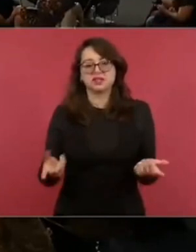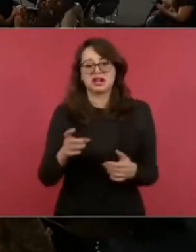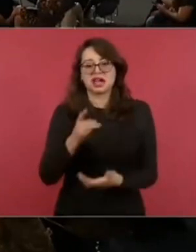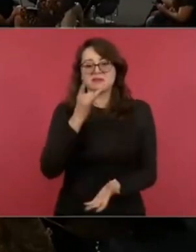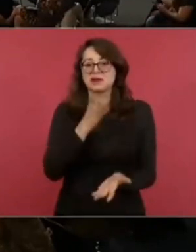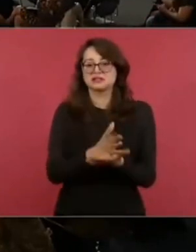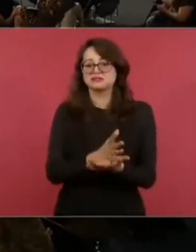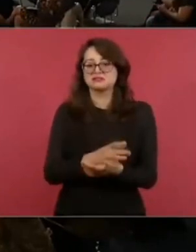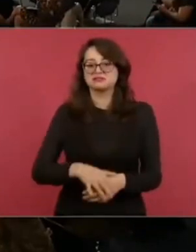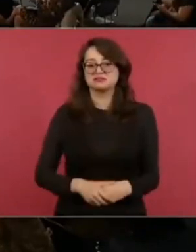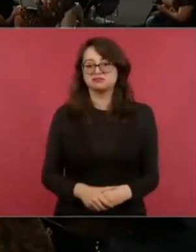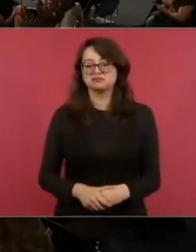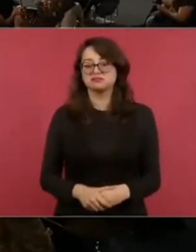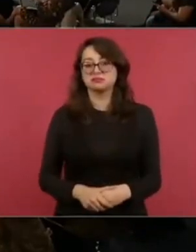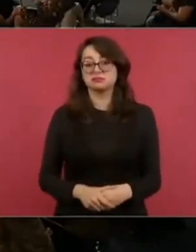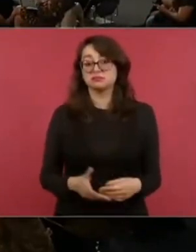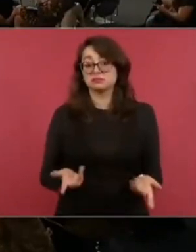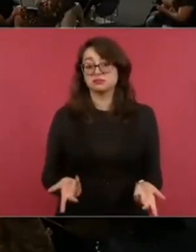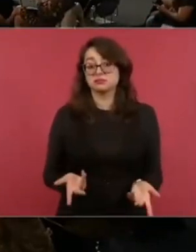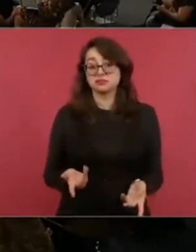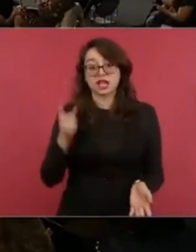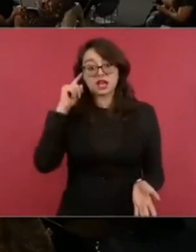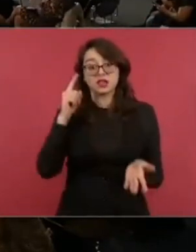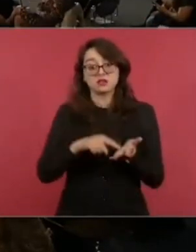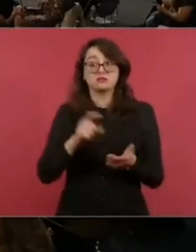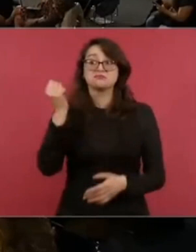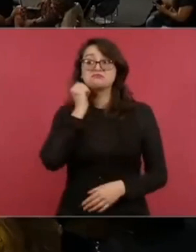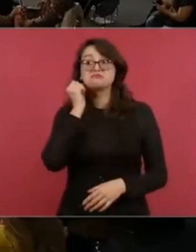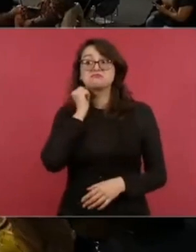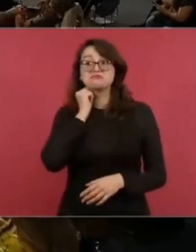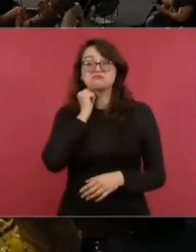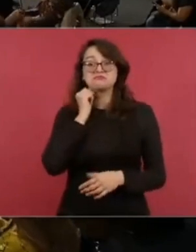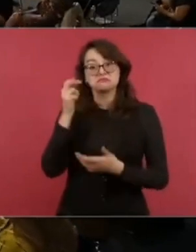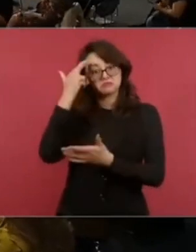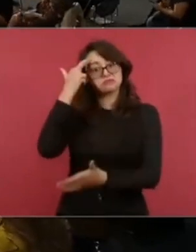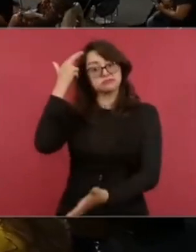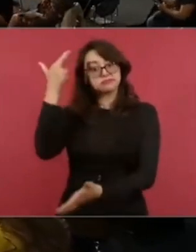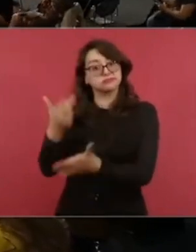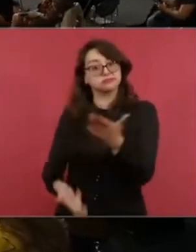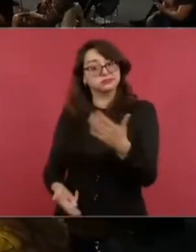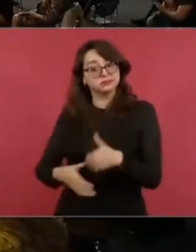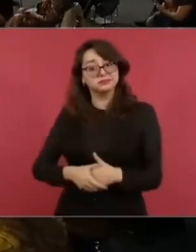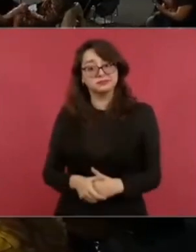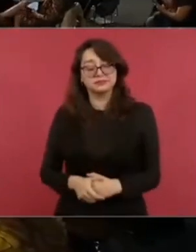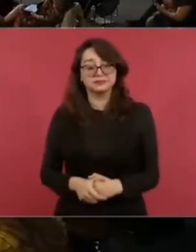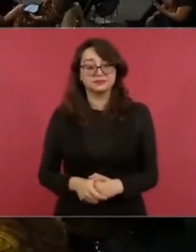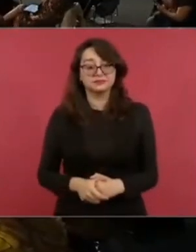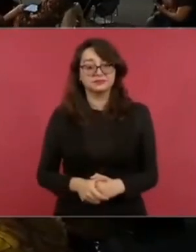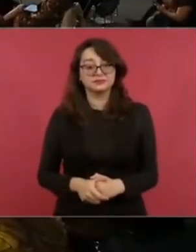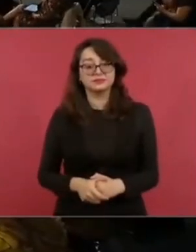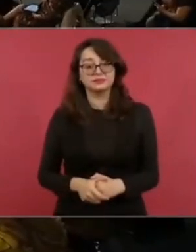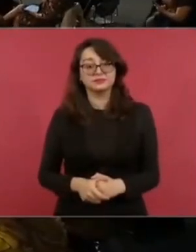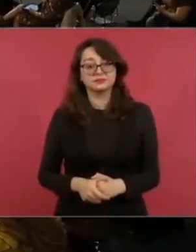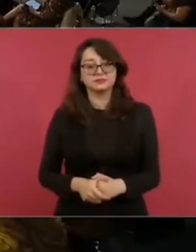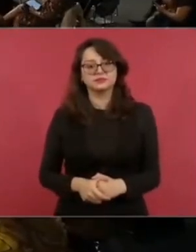Morena, la señora Trasviña. Aquí la senadora de Acción Nacional sube a dar muchos